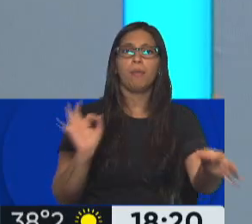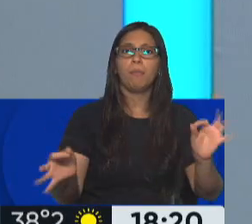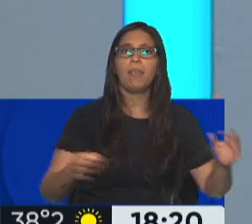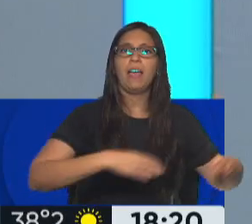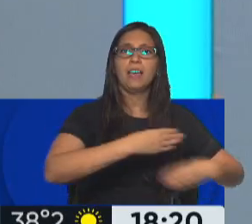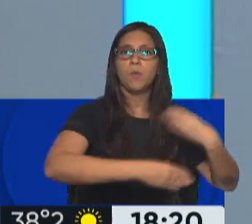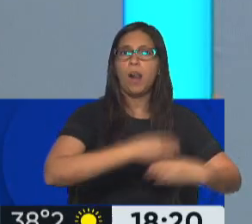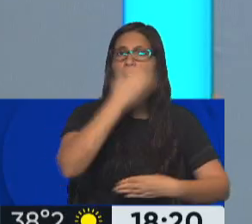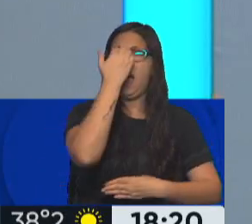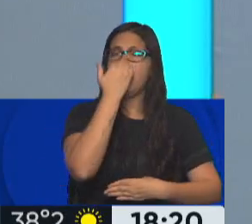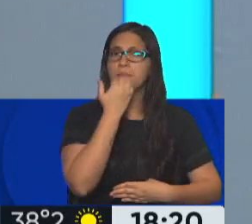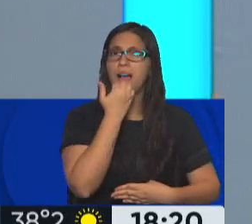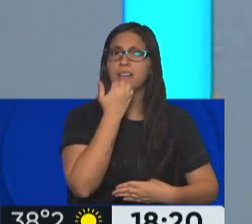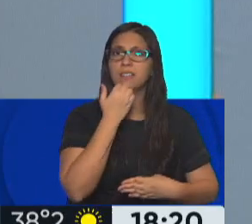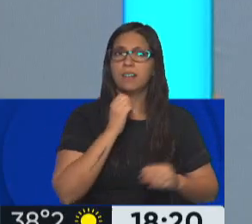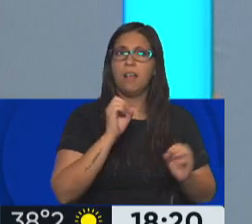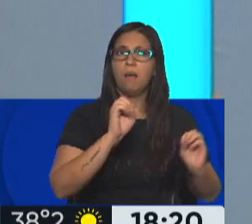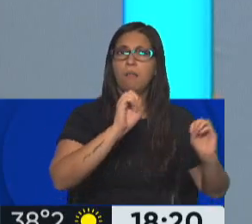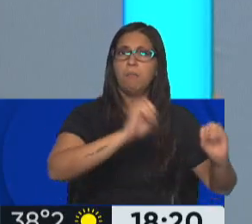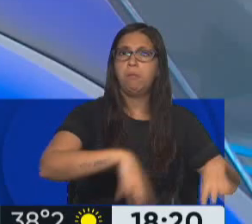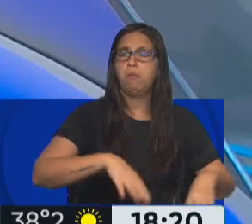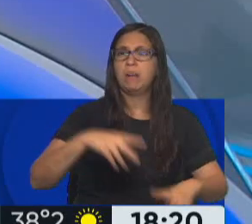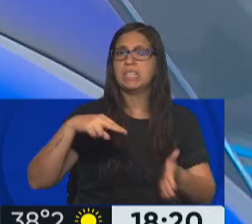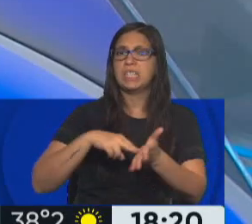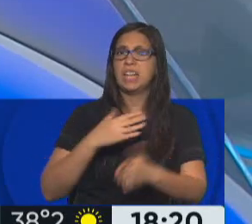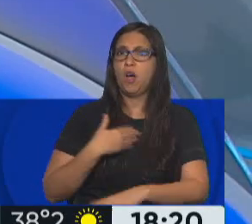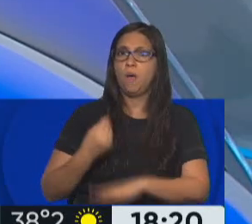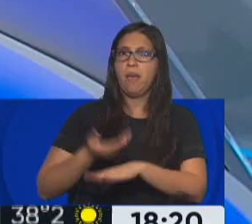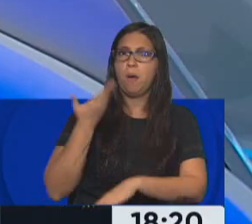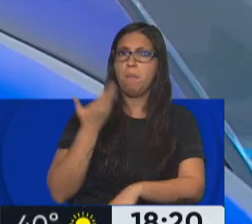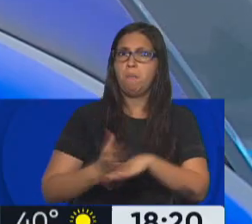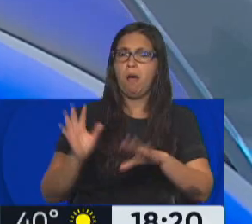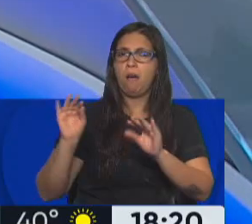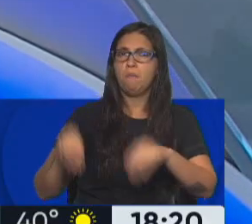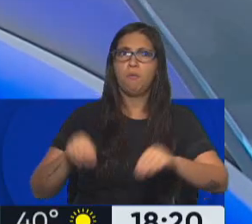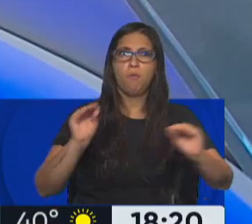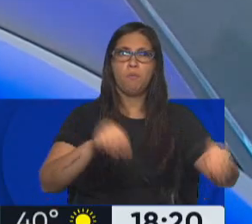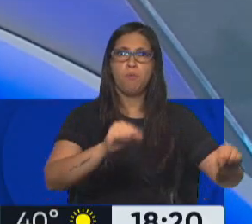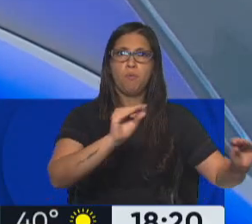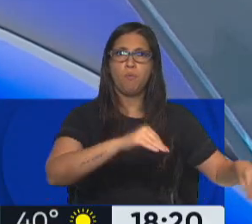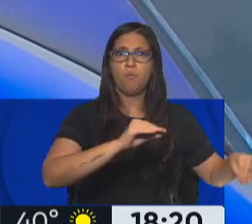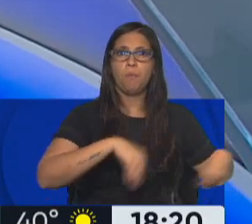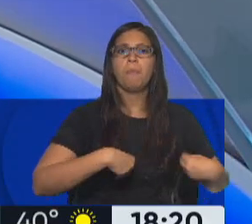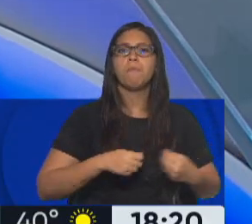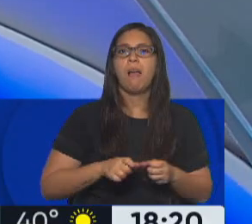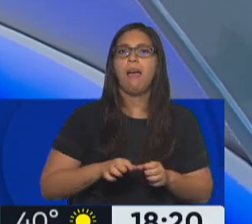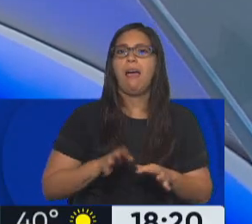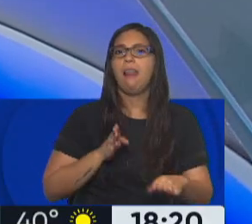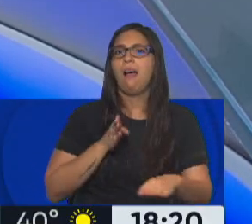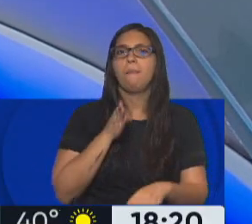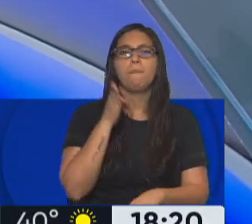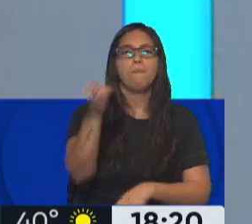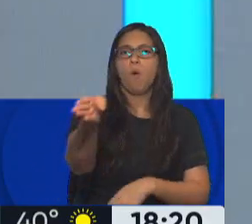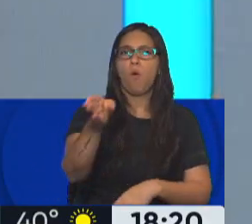Hezbollah, Hamas, ahora la caída del gobierno sirio, una situación que aprovecha Israel para después ir a atacar directamente a la cabeza